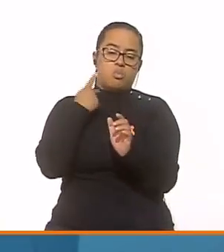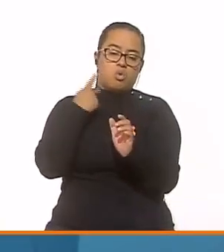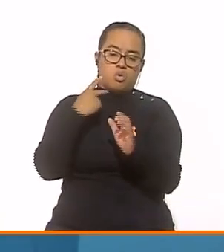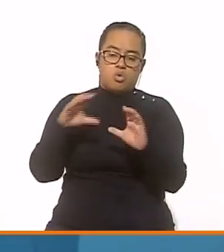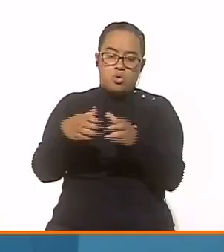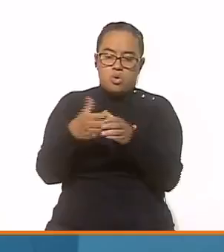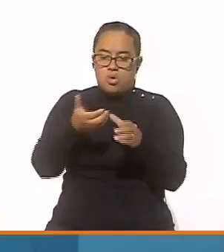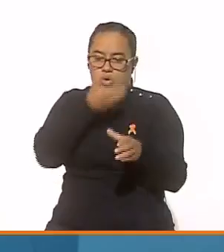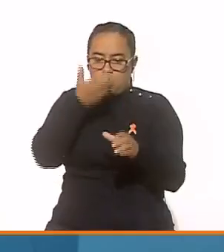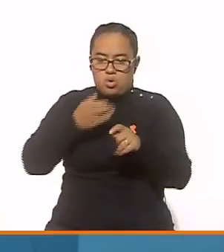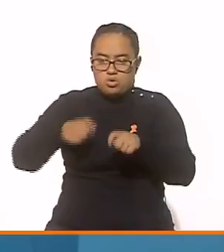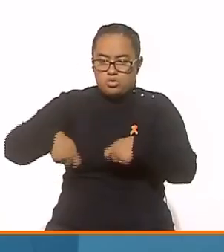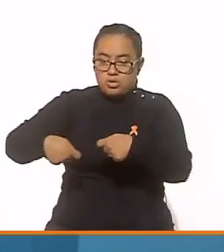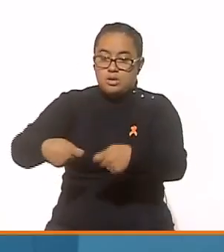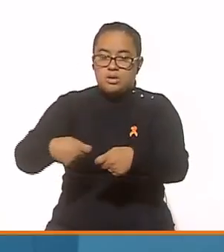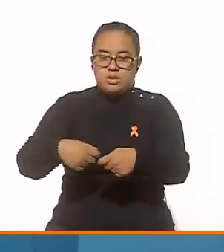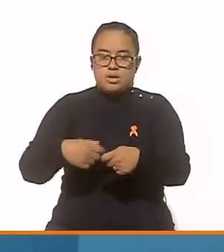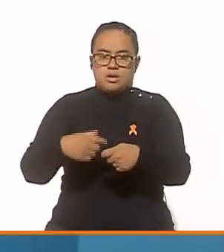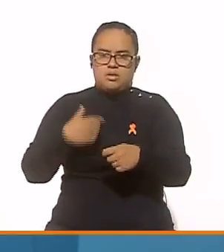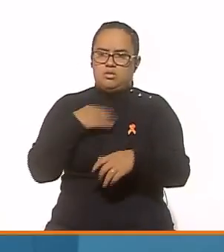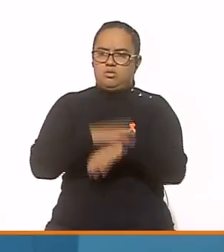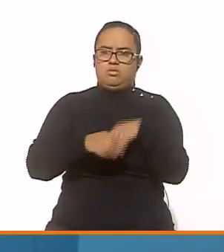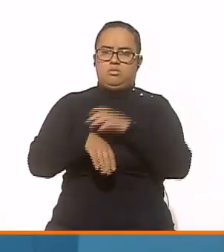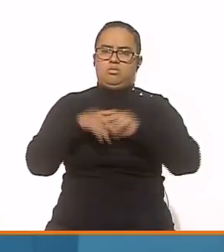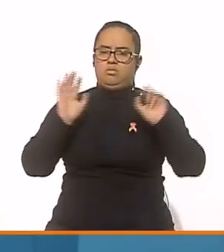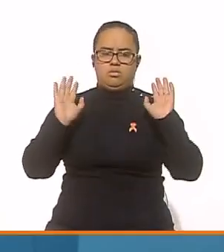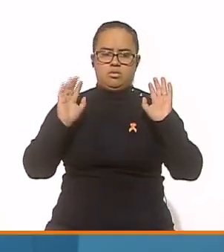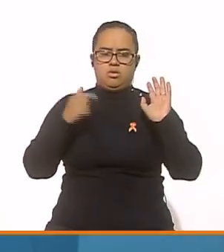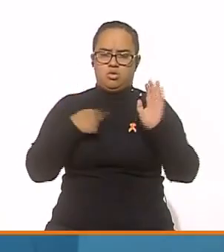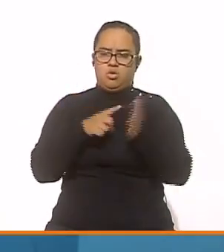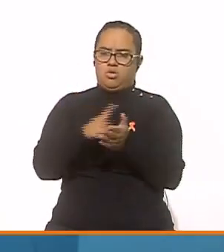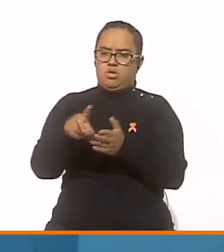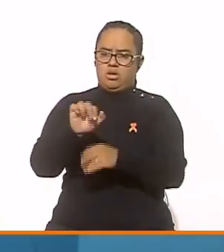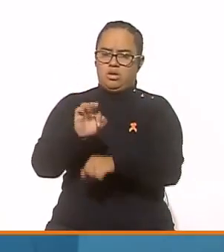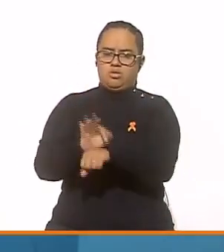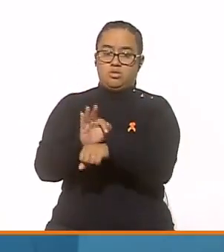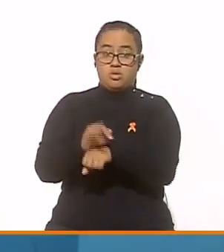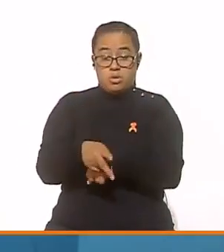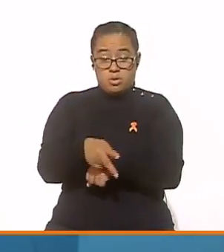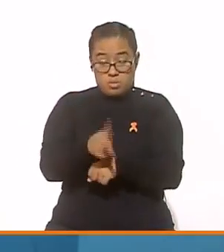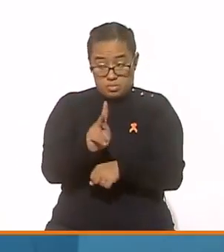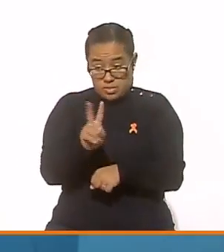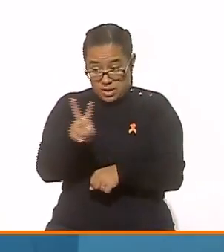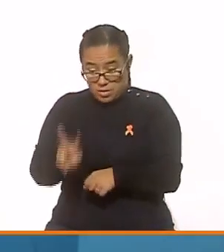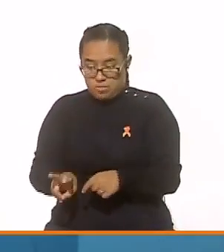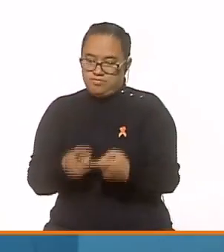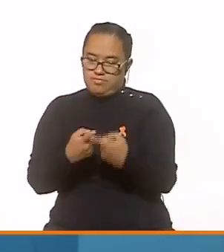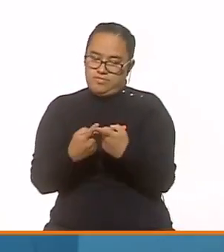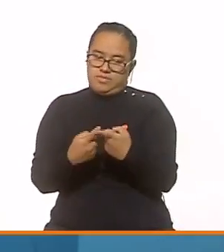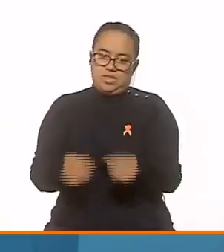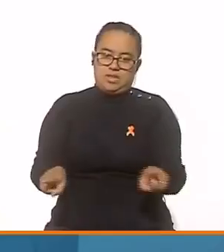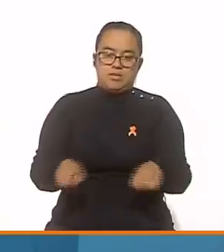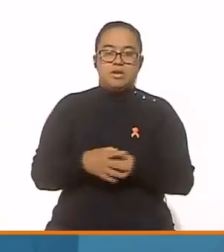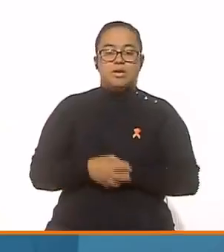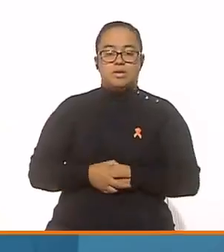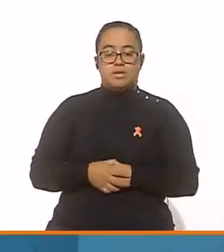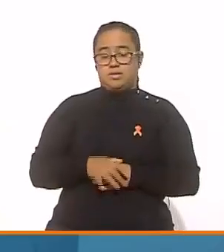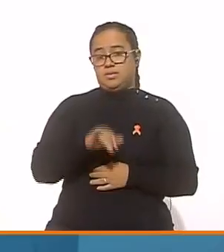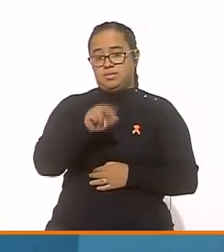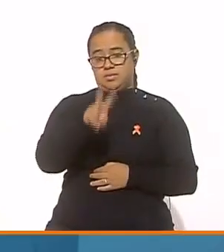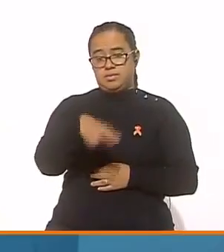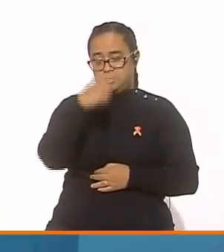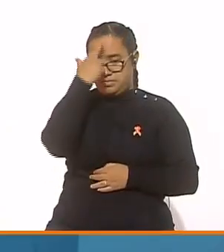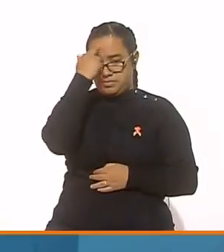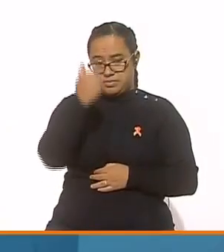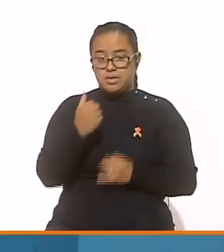conservadores que intentan lavarse la cara diciendo que apuestan por nuestros derechos, cuando en la realidad sabemos que no. Así es, Charly. Sobre